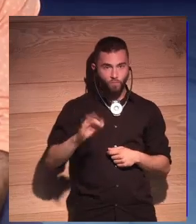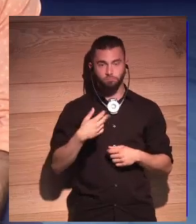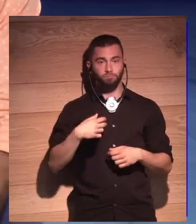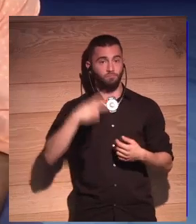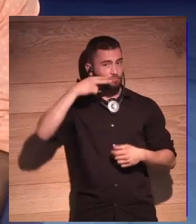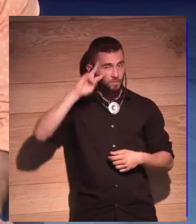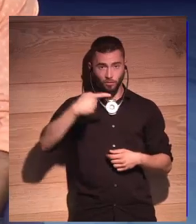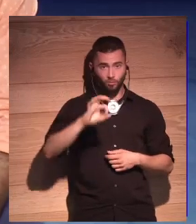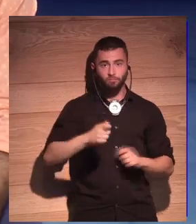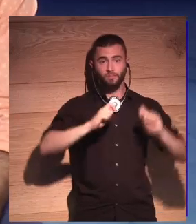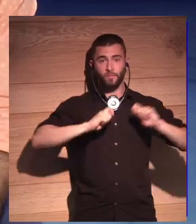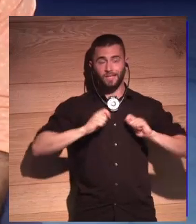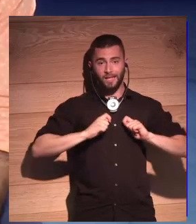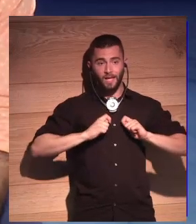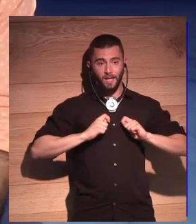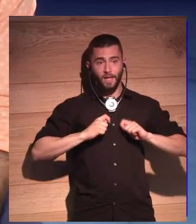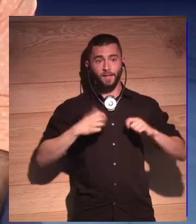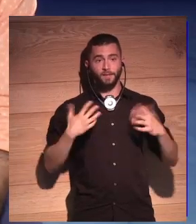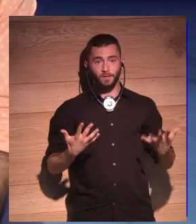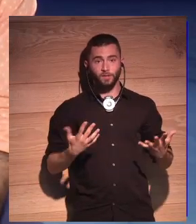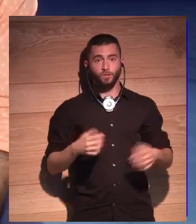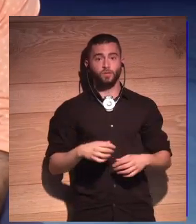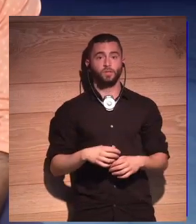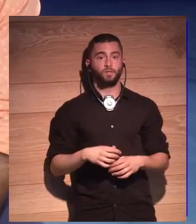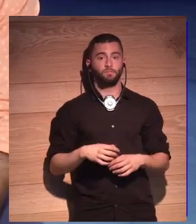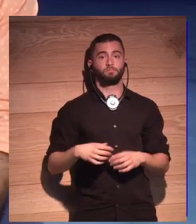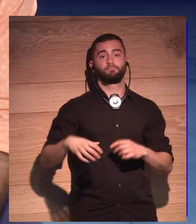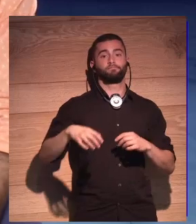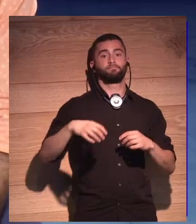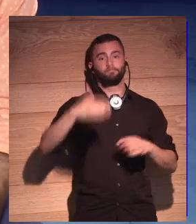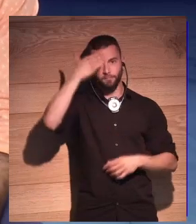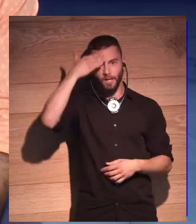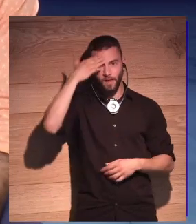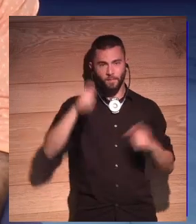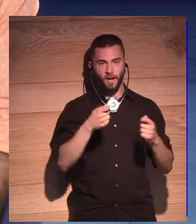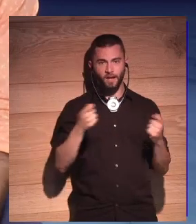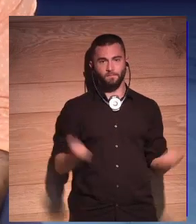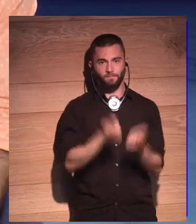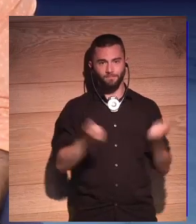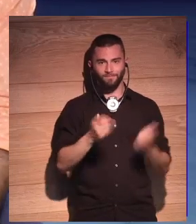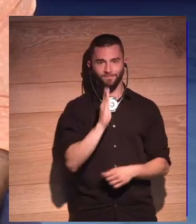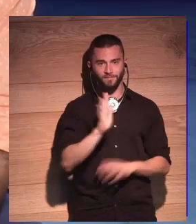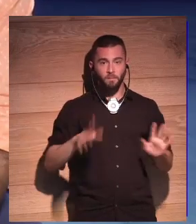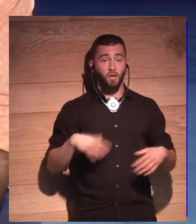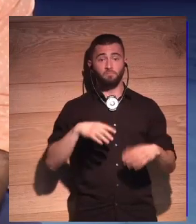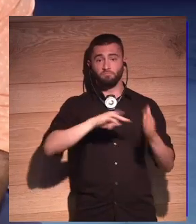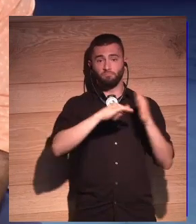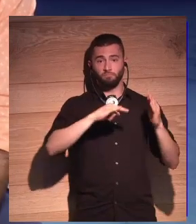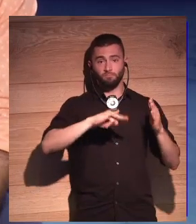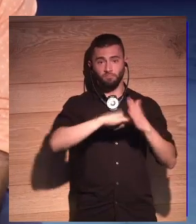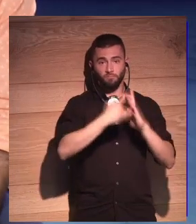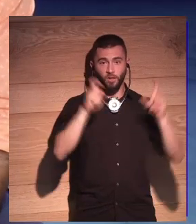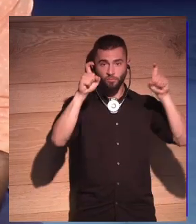y pues bueno, tuvieron principal cabida en el entorno del marketing, pero pronto vimos que tenía un gran potencial en el sector educativo